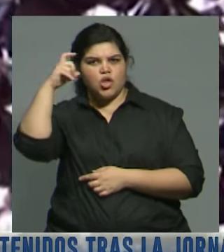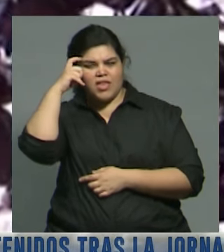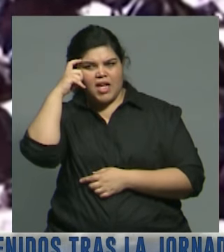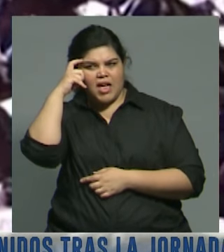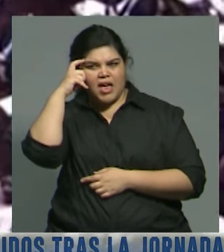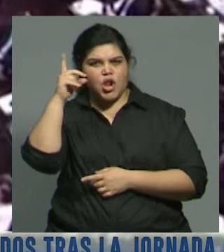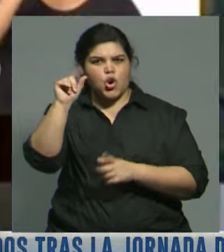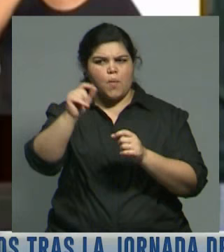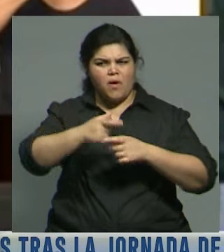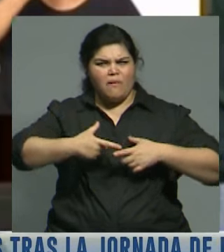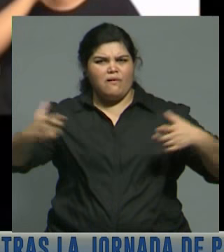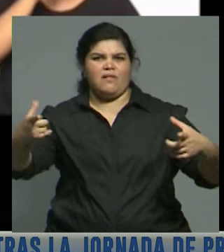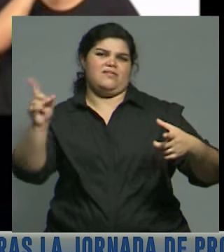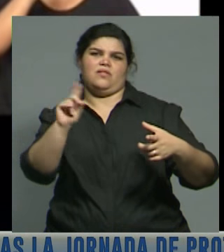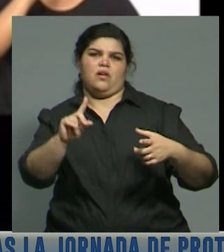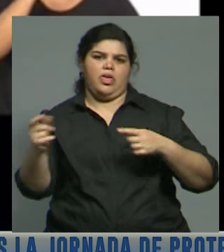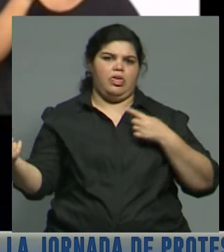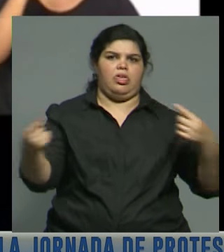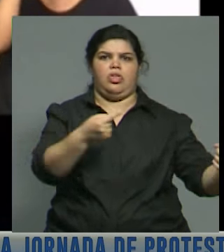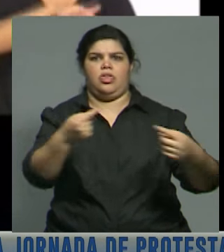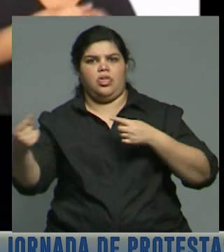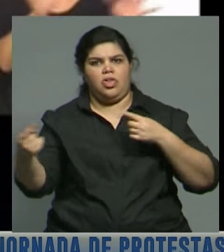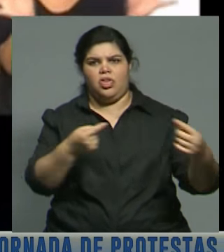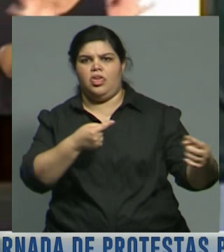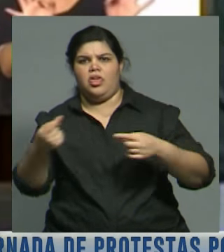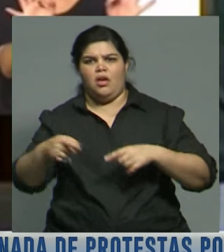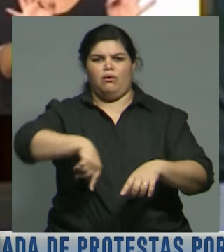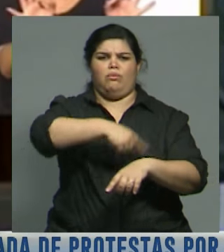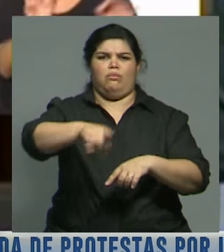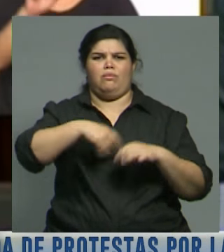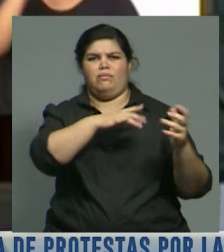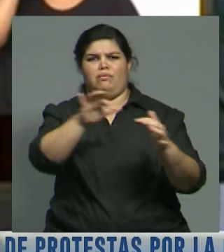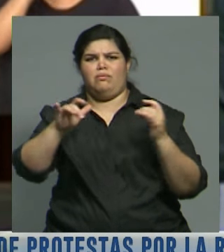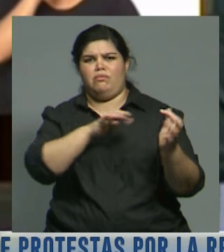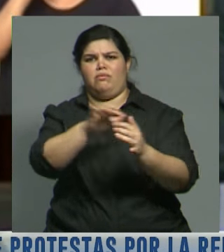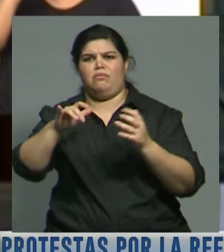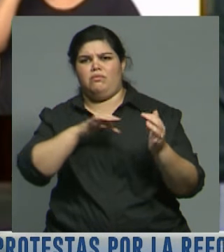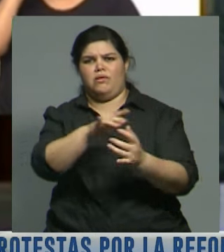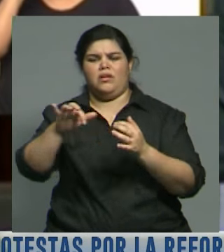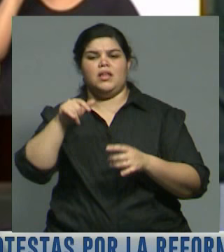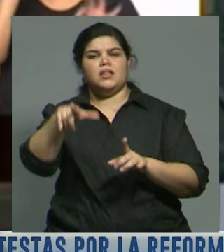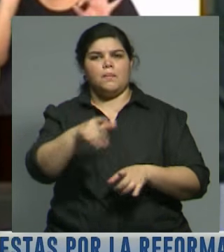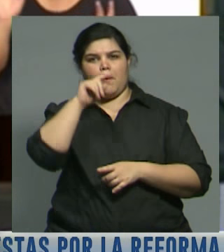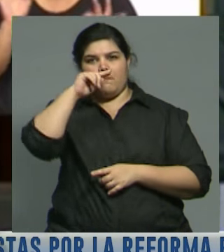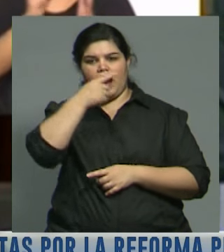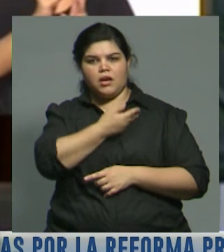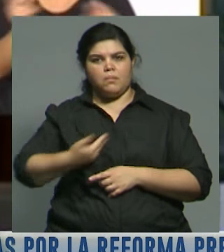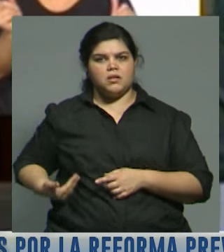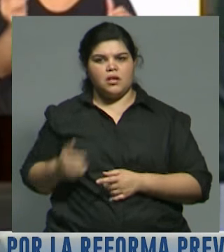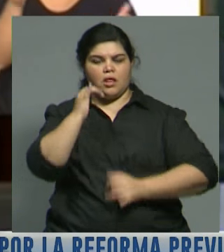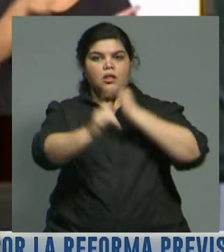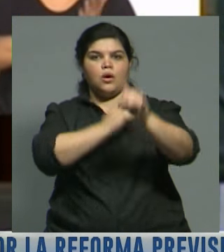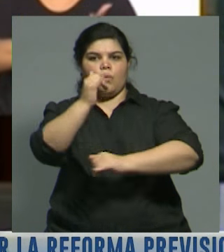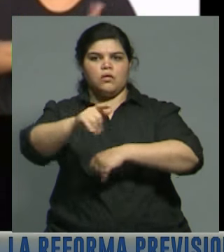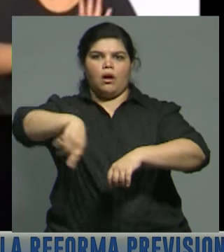lo peleado que estuvo y realmente muchas horas de debate. El presidente Mauricio Macri también se manifestó al respecto y decía que de